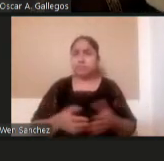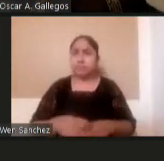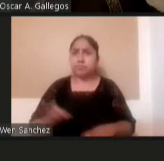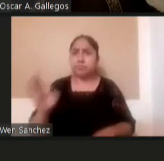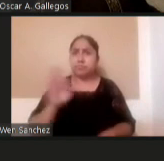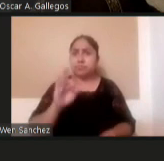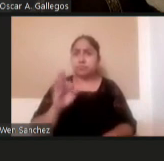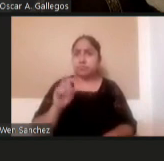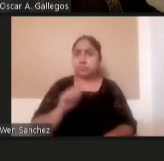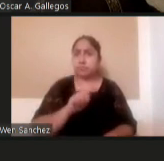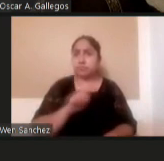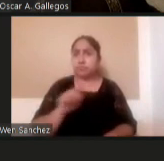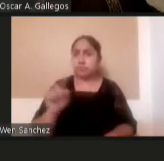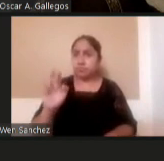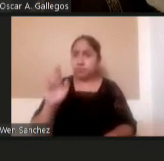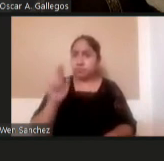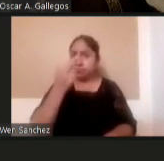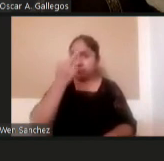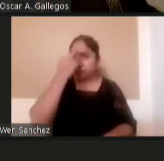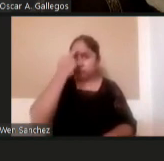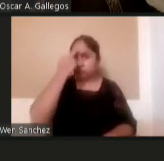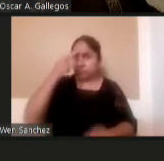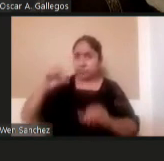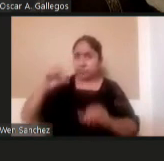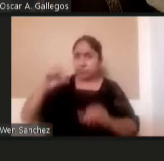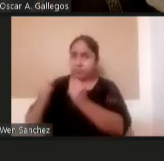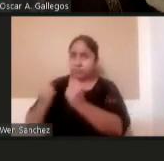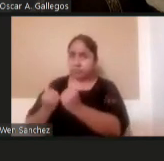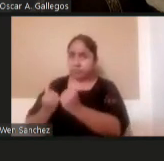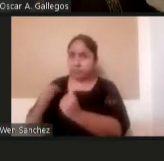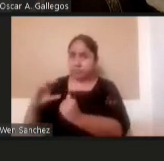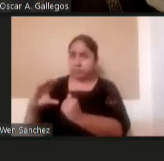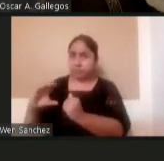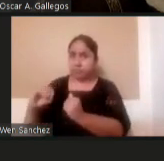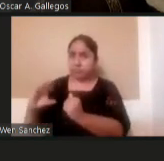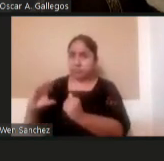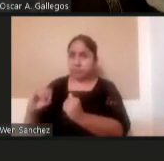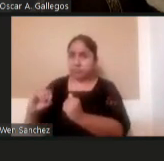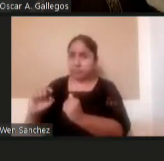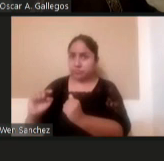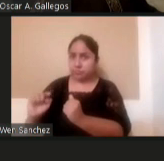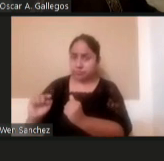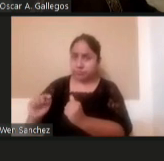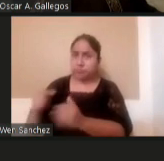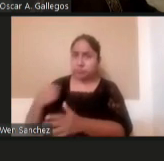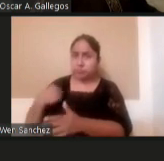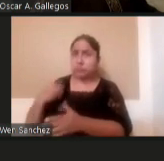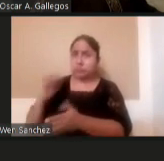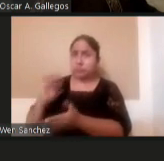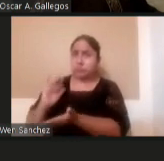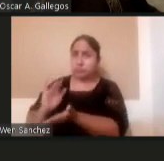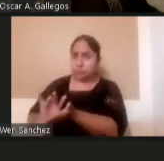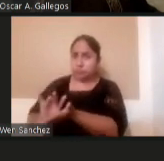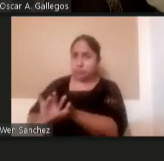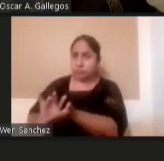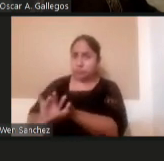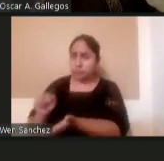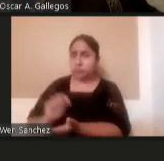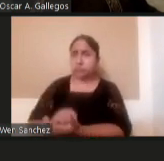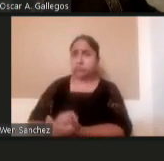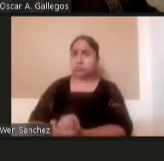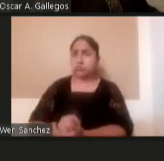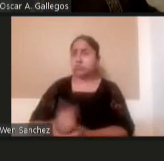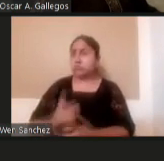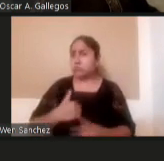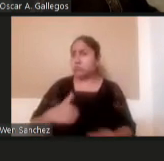una asociación que se llamó FOCO. Orgullosamente pude participar en él. Entonces, yo sí